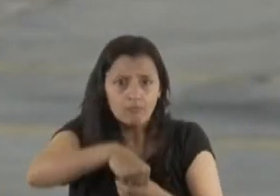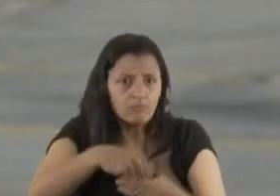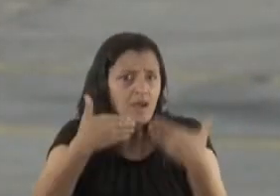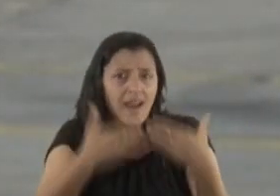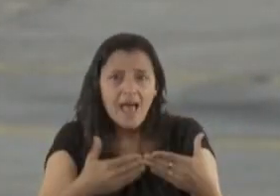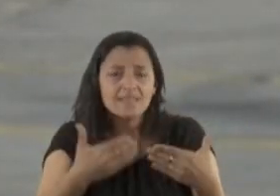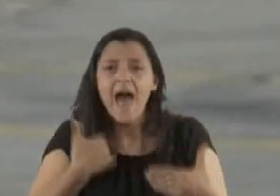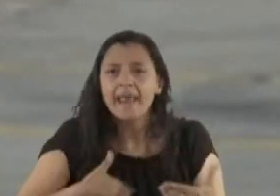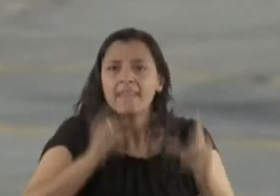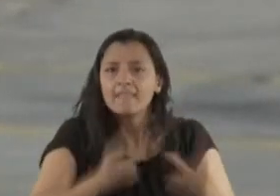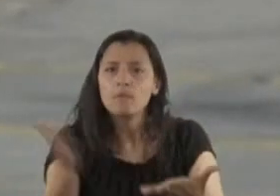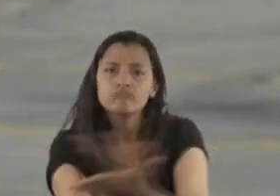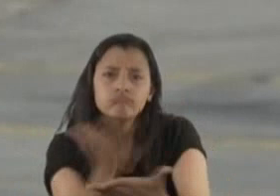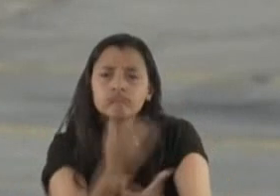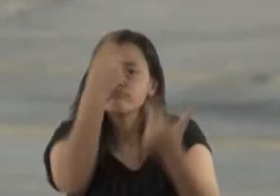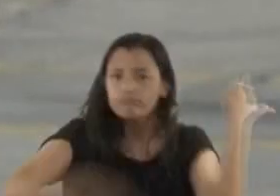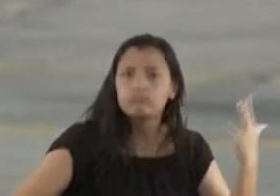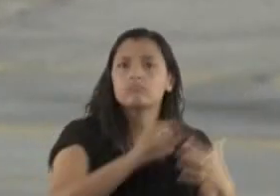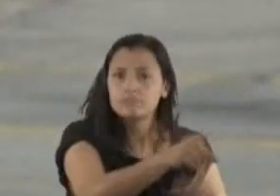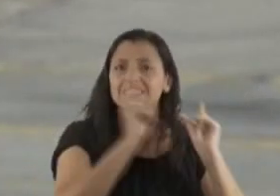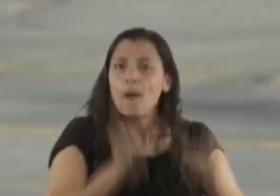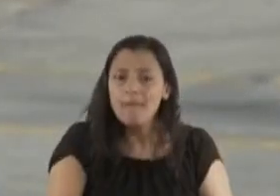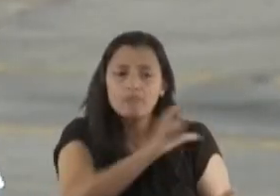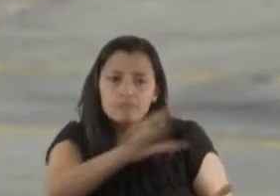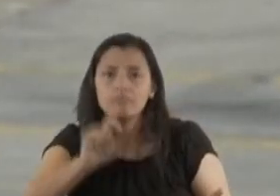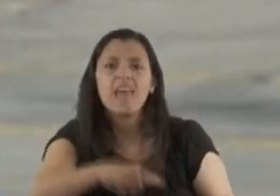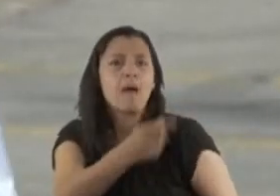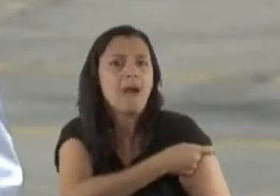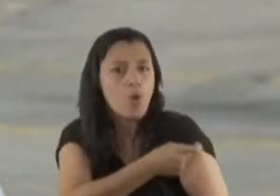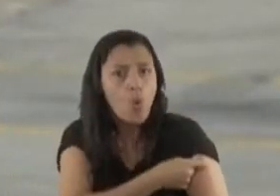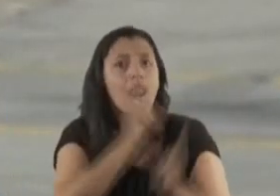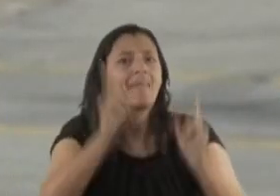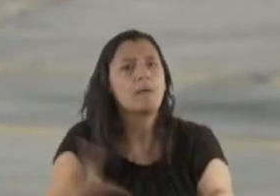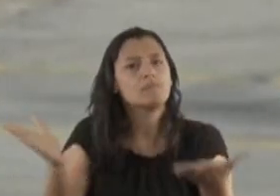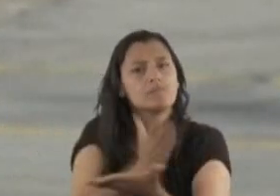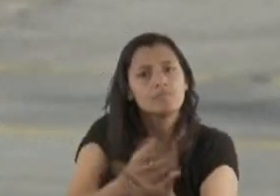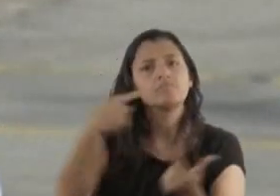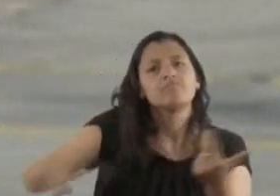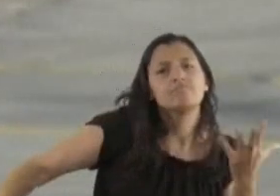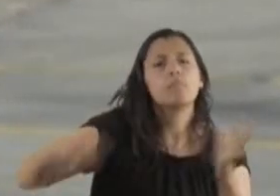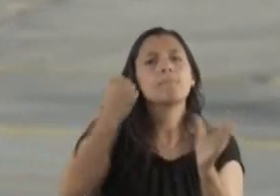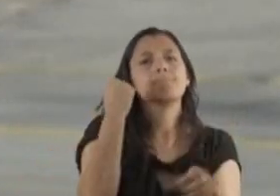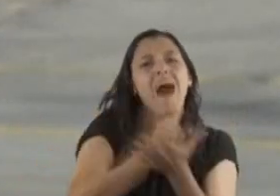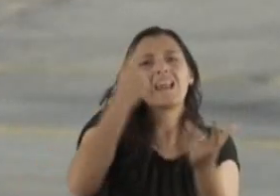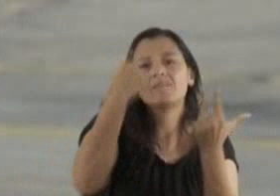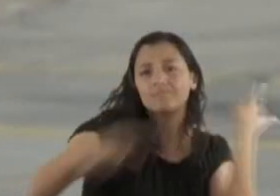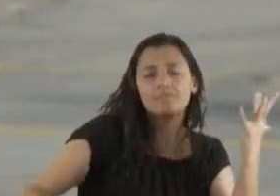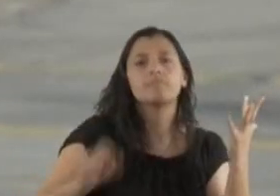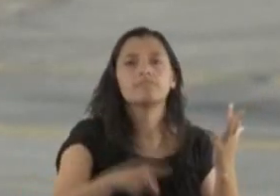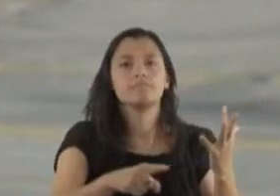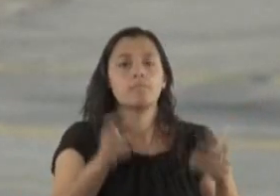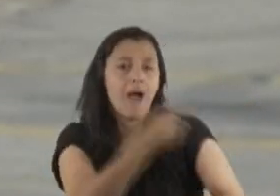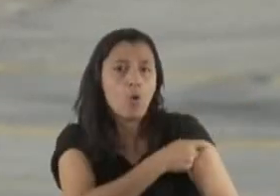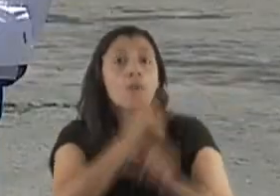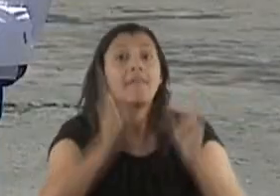parte de la fabricación del principio activo a argentina es parte de la fabricación de otras vacunas y también tiene desarrollos propios